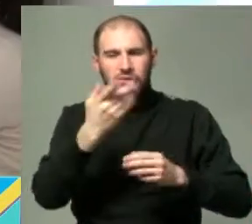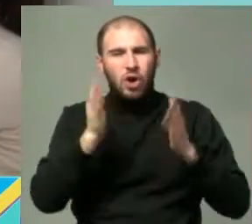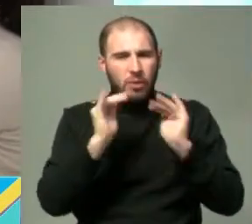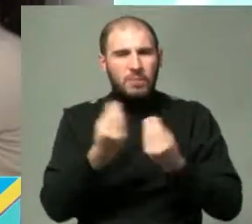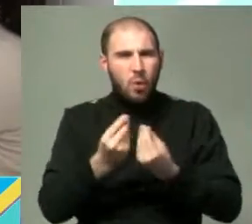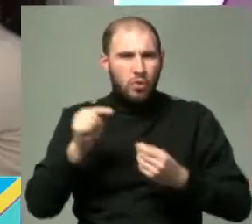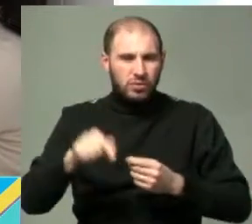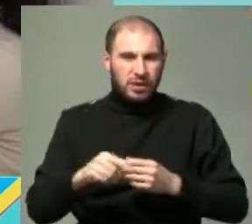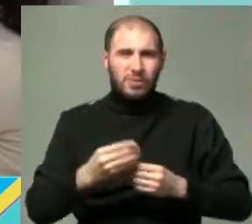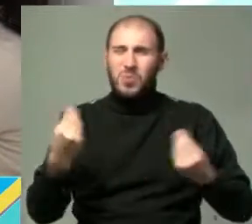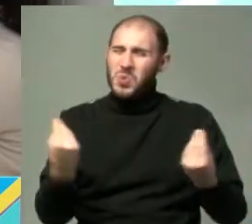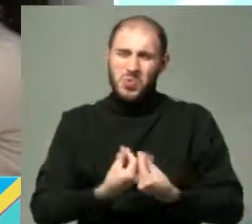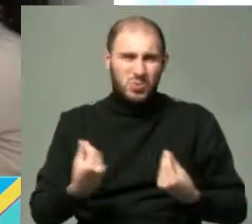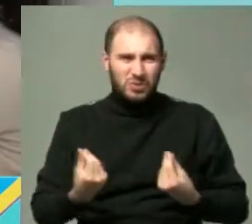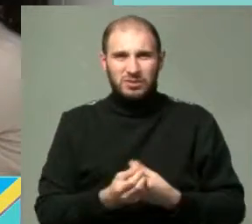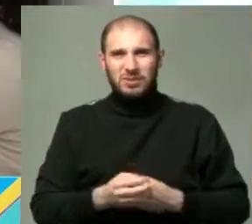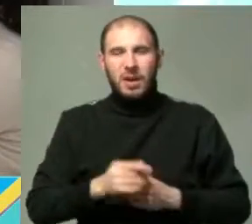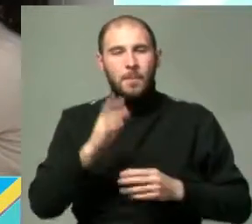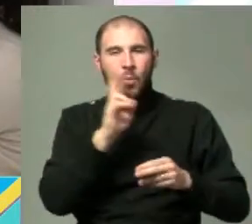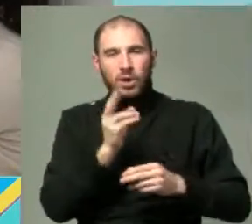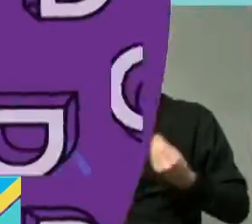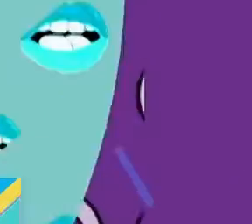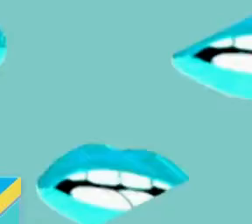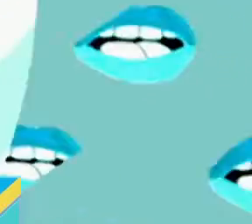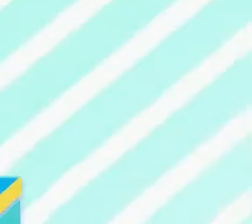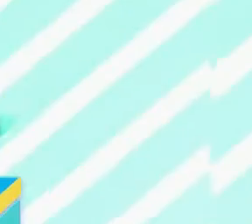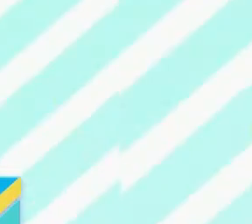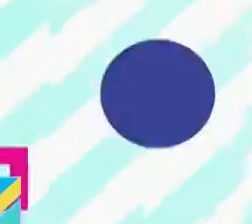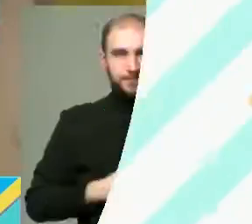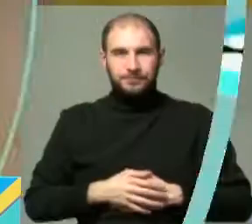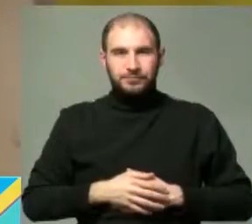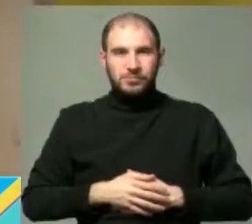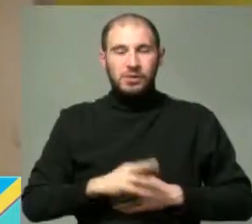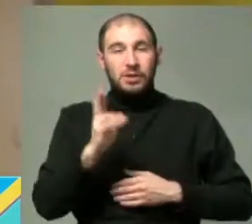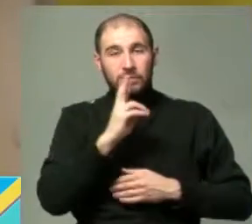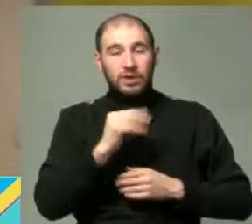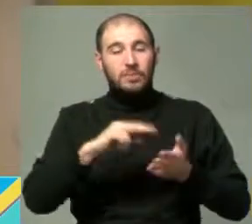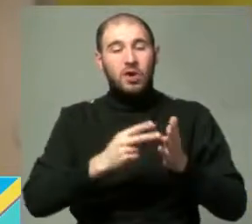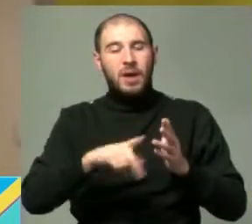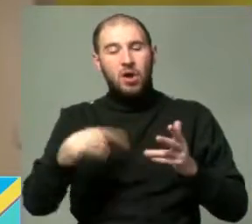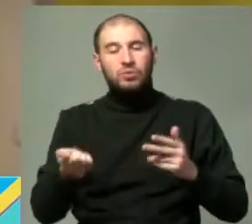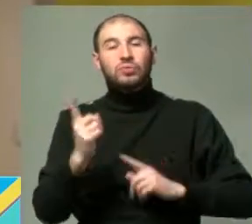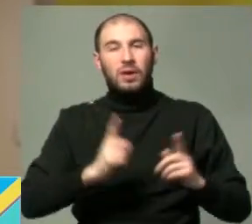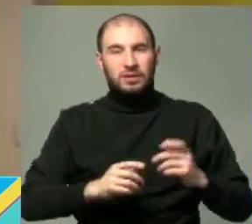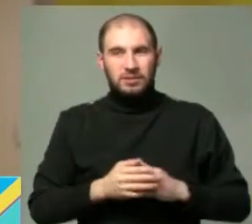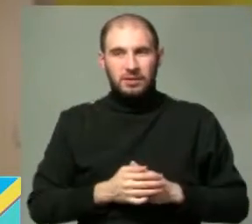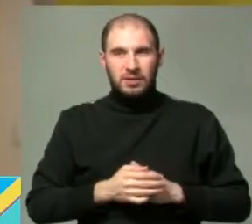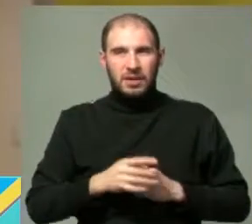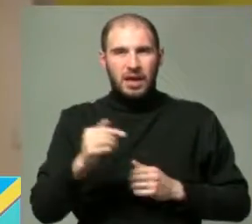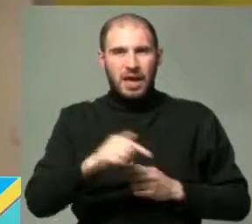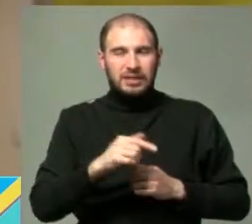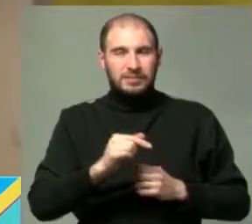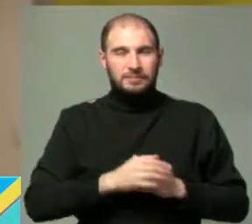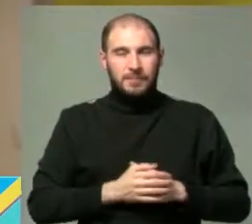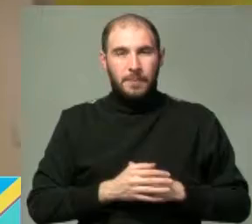esas circunstancias, muchísimos jóvenes, y muchas mujeres en esas circunstancias. Con las mujeres el otro problema que tenemos es que si bien es menor la